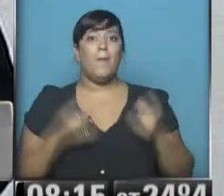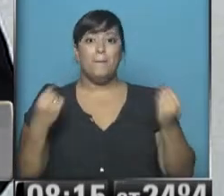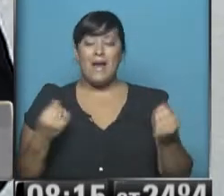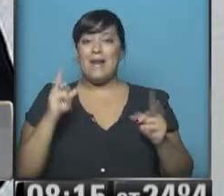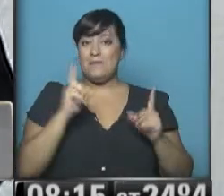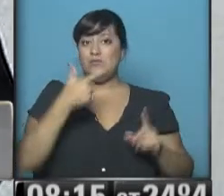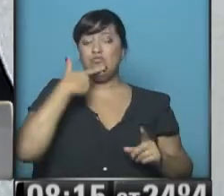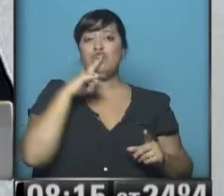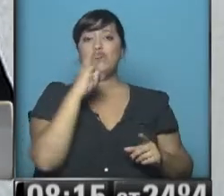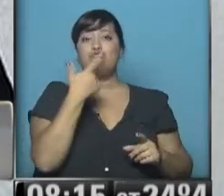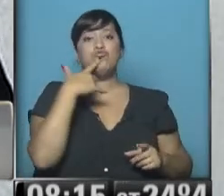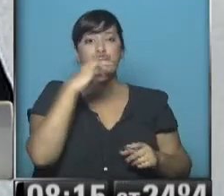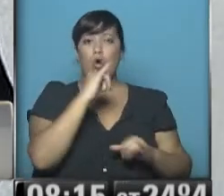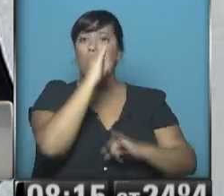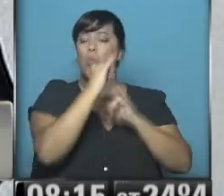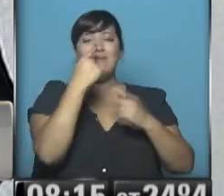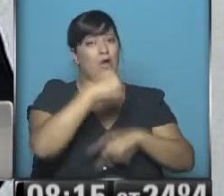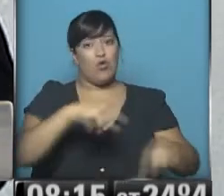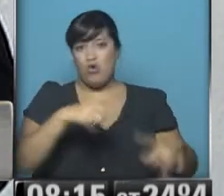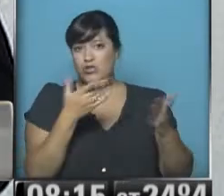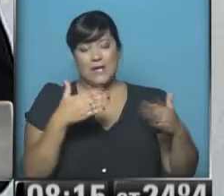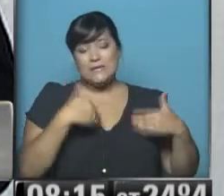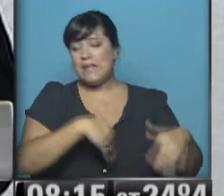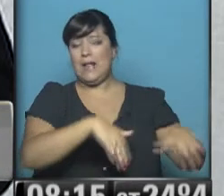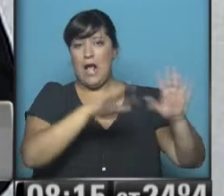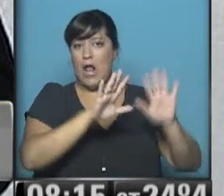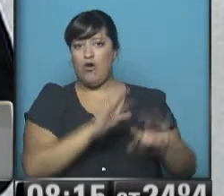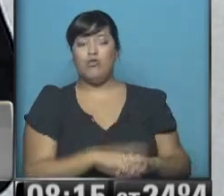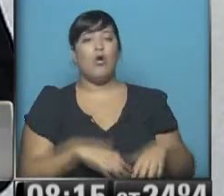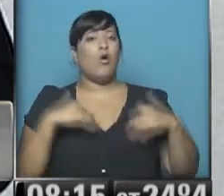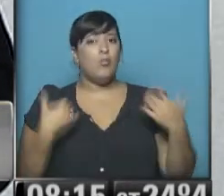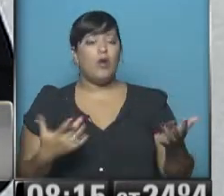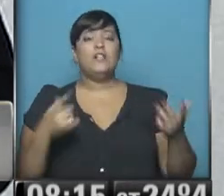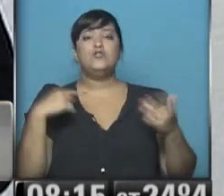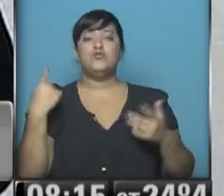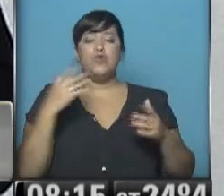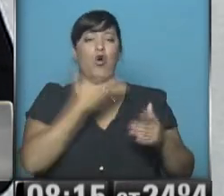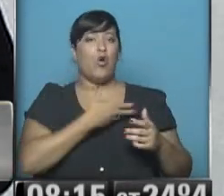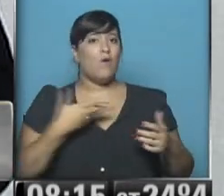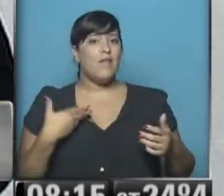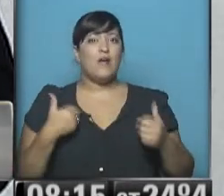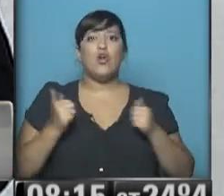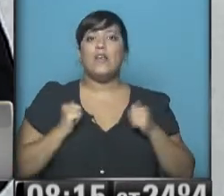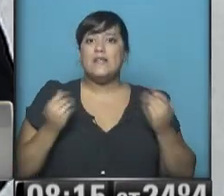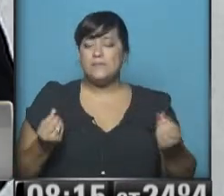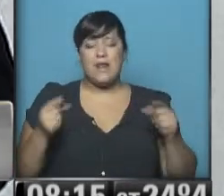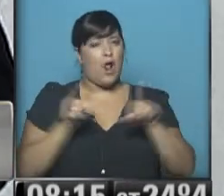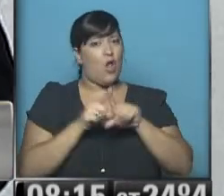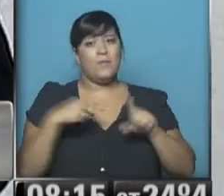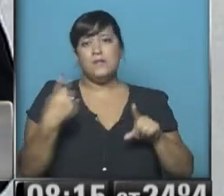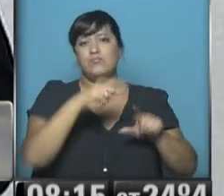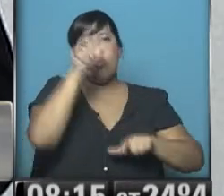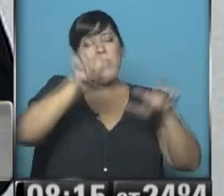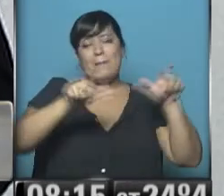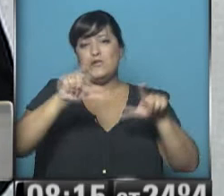este uso cuente todo lo que pueda contar de manera que las expectativas que el gobierno tiene son las mismas expectativas la sociedad argentina